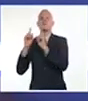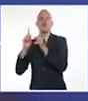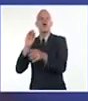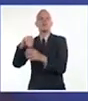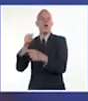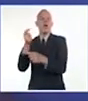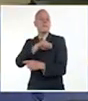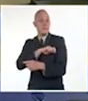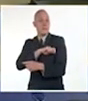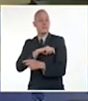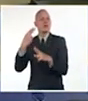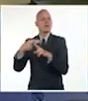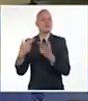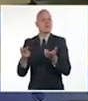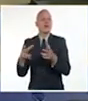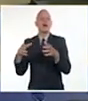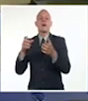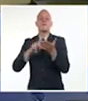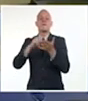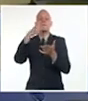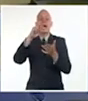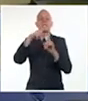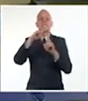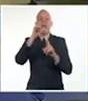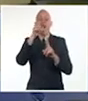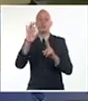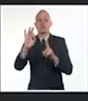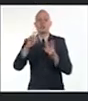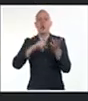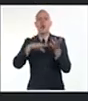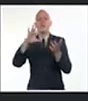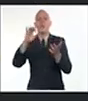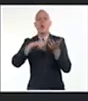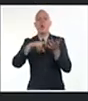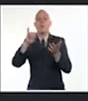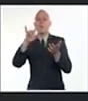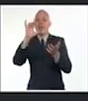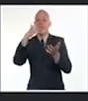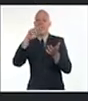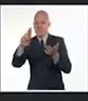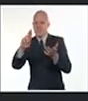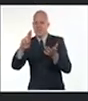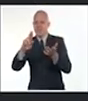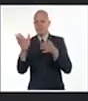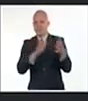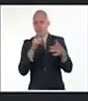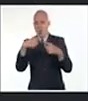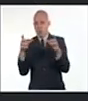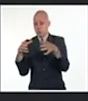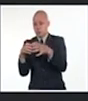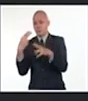agenda anticubana y que yo creo que además tiene una agenda anticubana siguiendo la